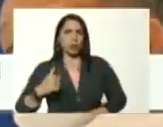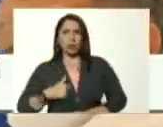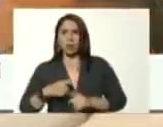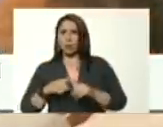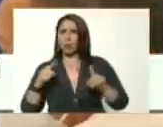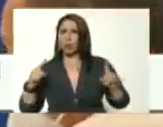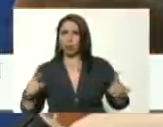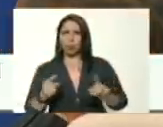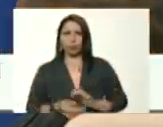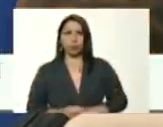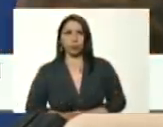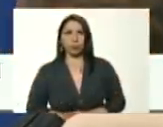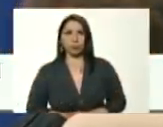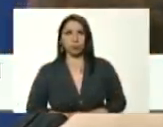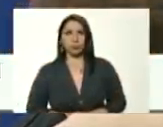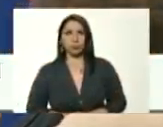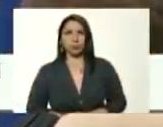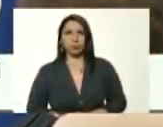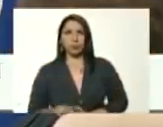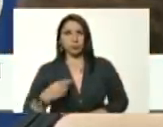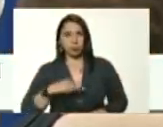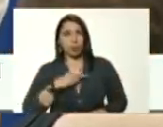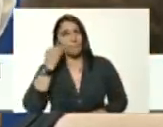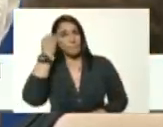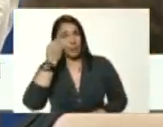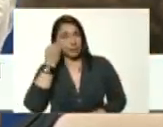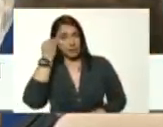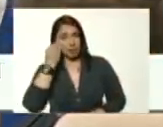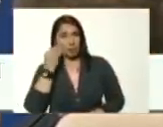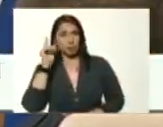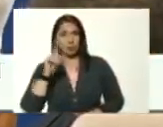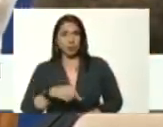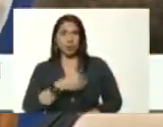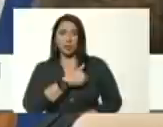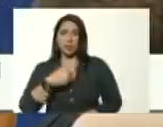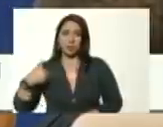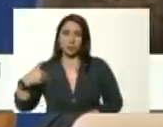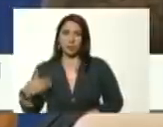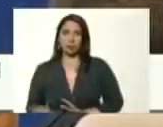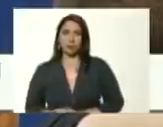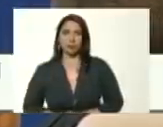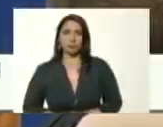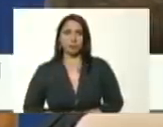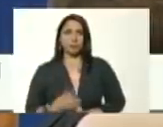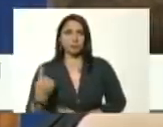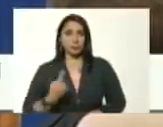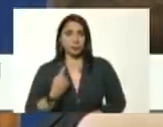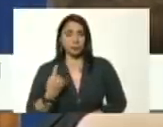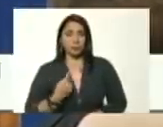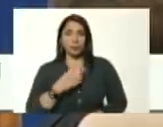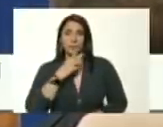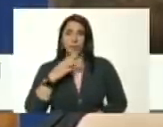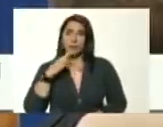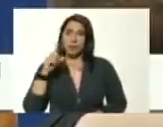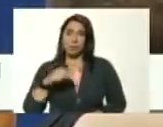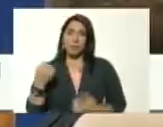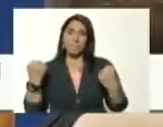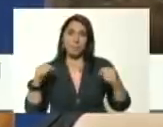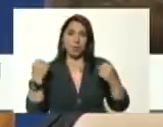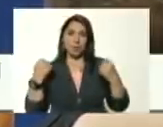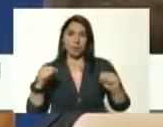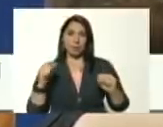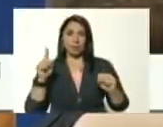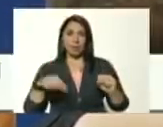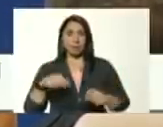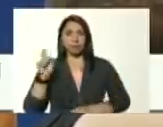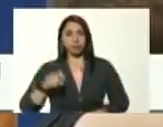en la creencia creemos y sobre todo queremos y no solamente el verbo sino la práctica y la